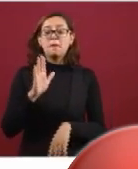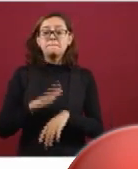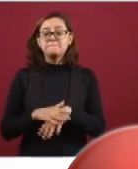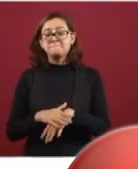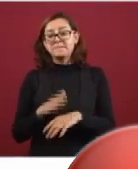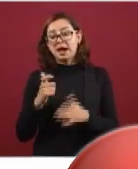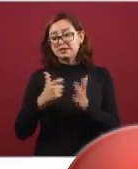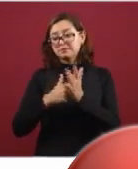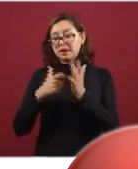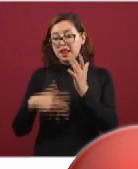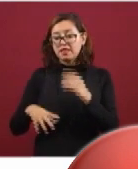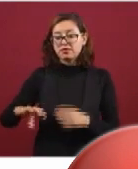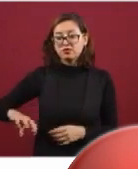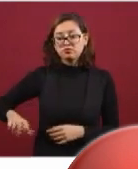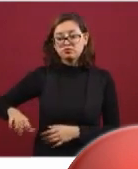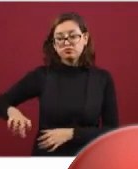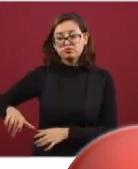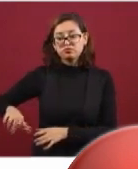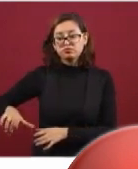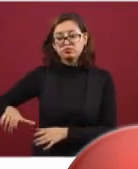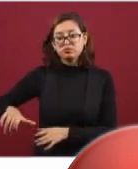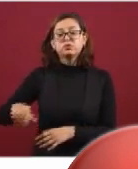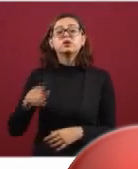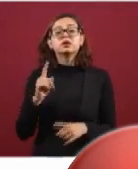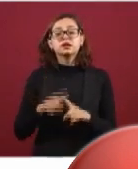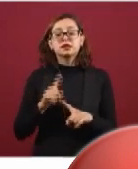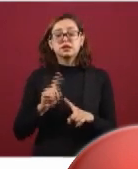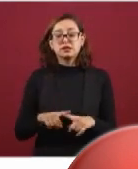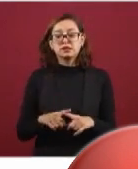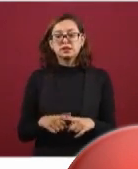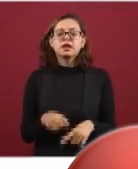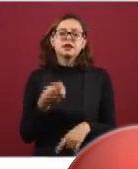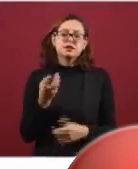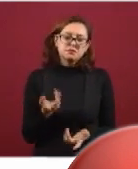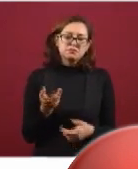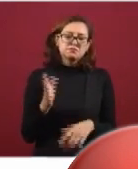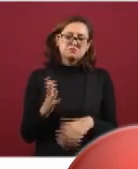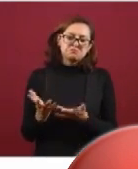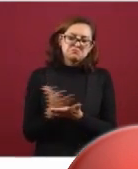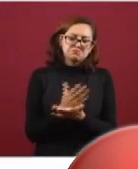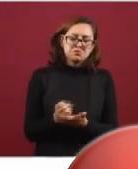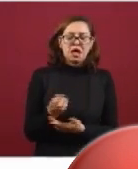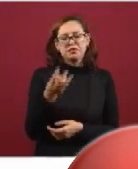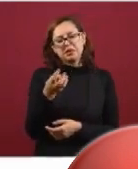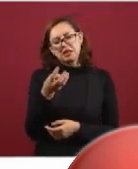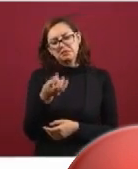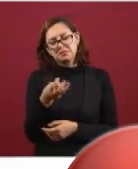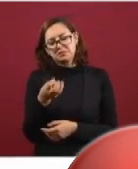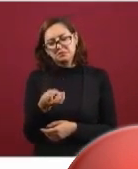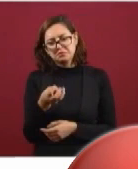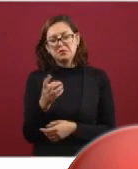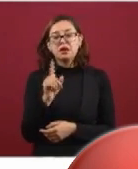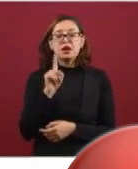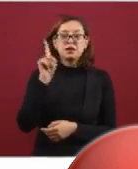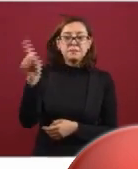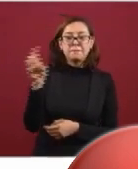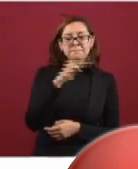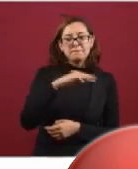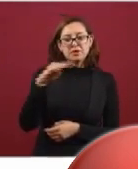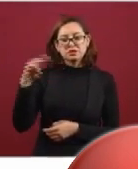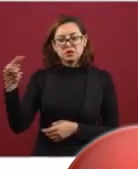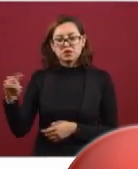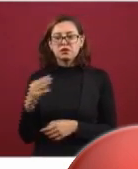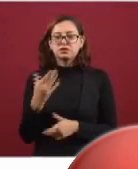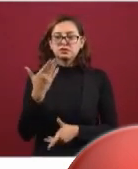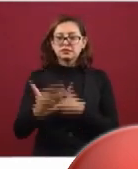cilindro más económico lo tenemos con un margen de 3 pesos 87 centavos en Tarímbaro, Michoacán,